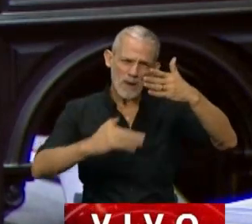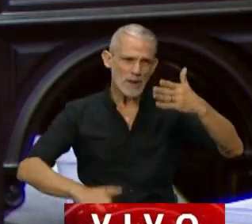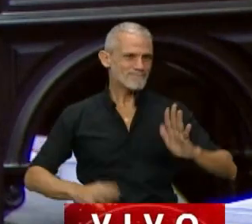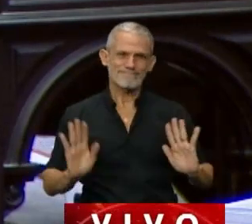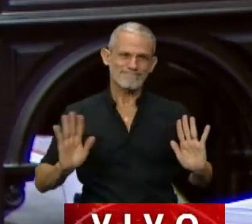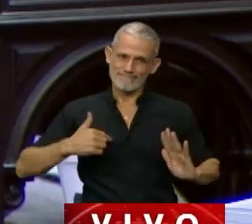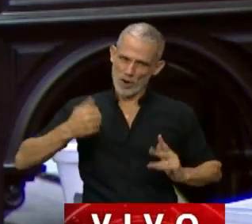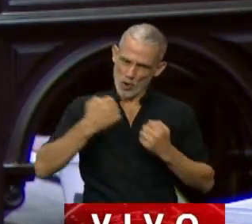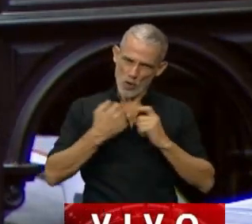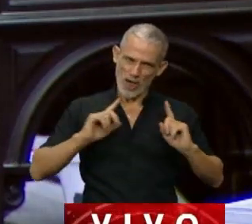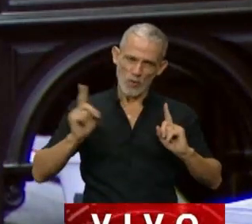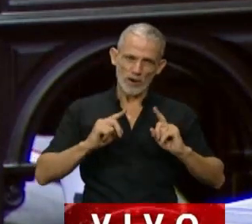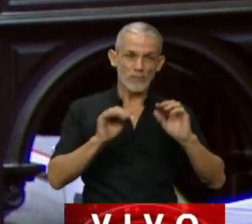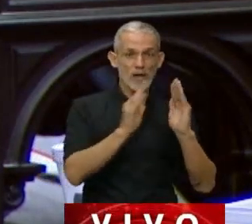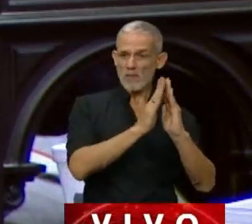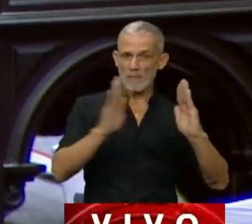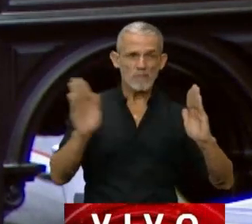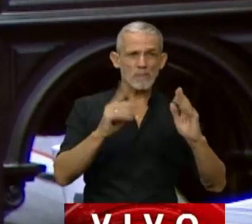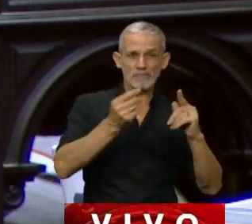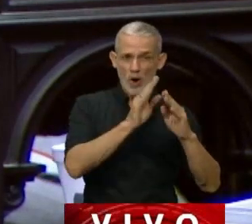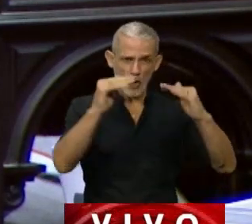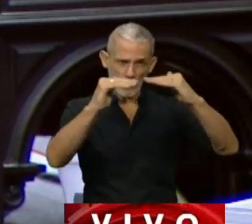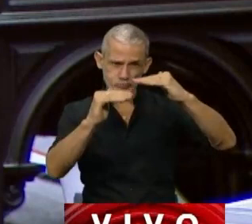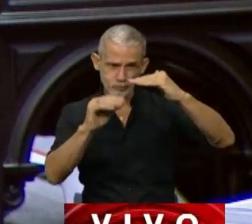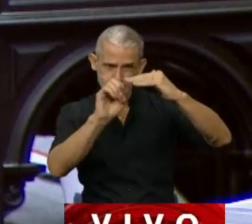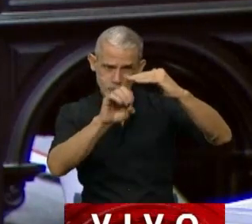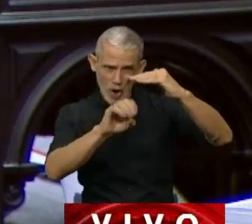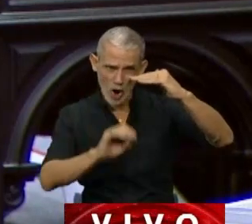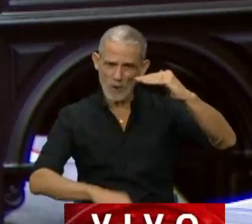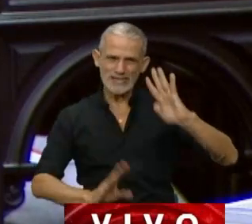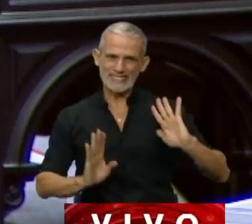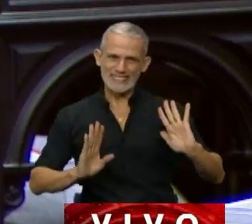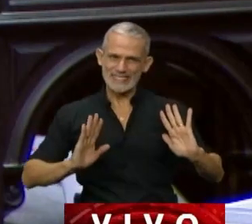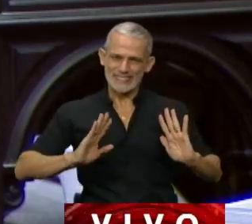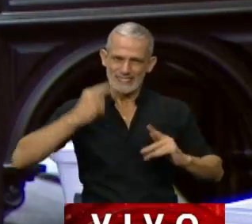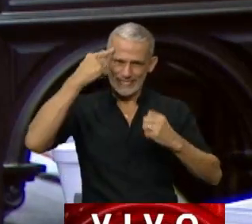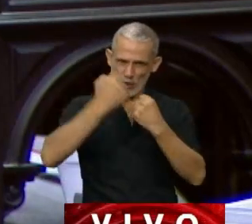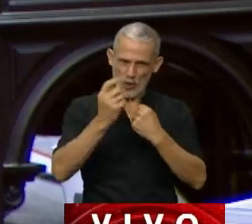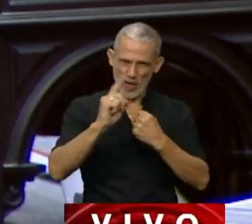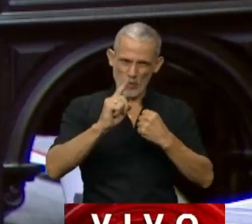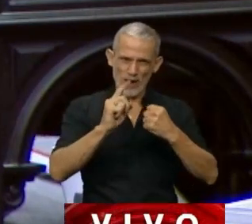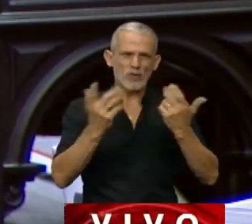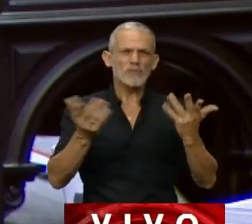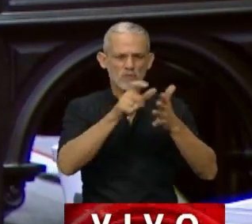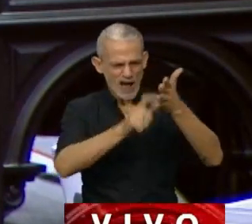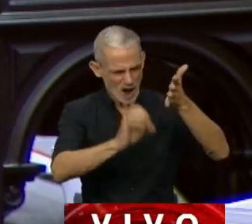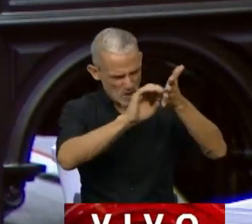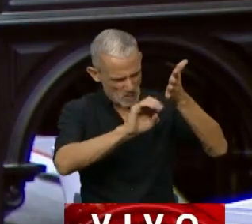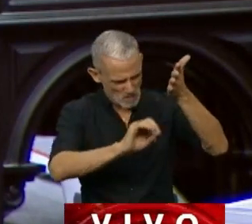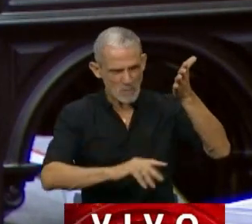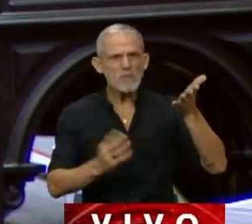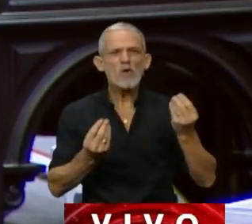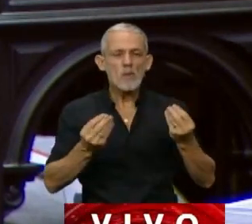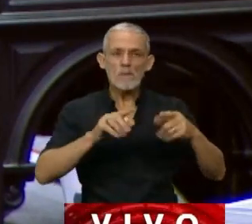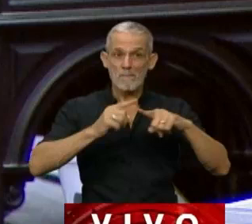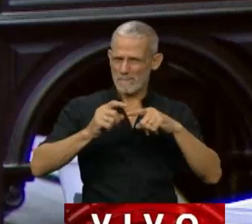Las listas sábanas tanto en lo horizontal como en lo vertical. Si nosotros analizamos de qué manera estuvieron